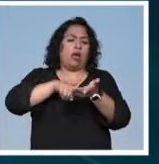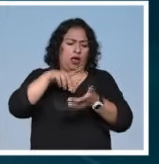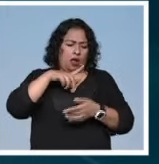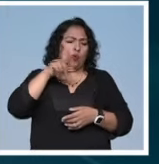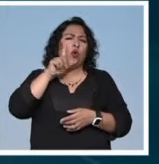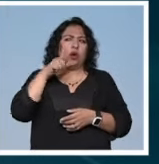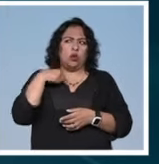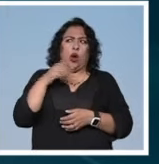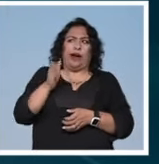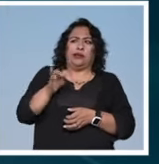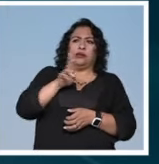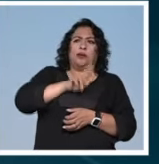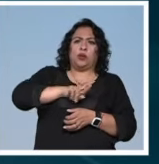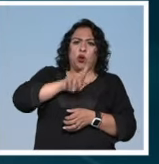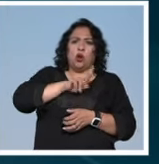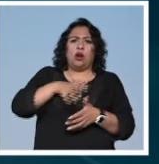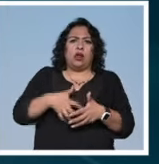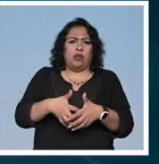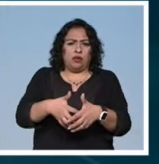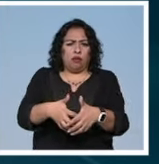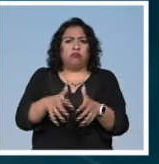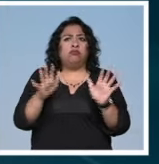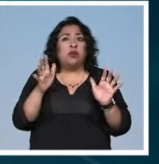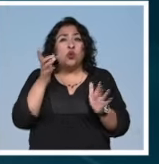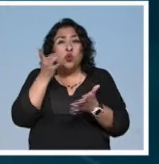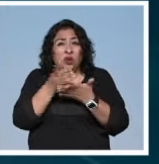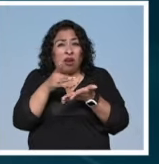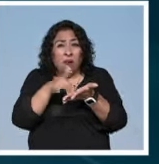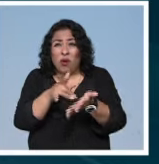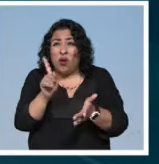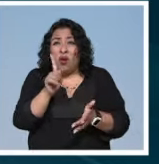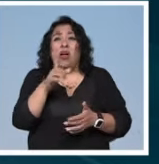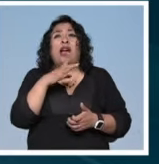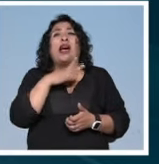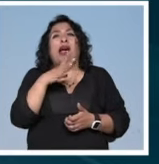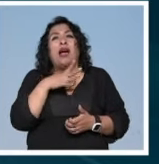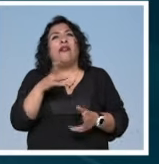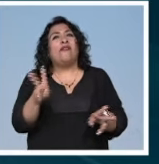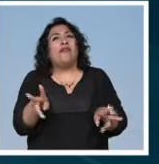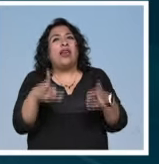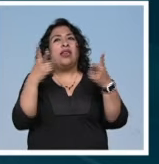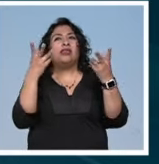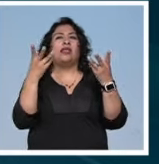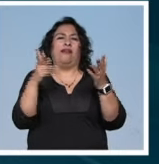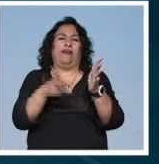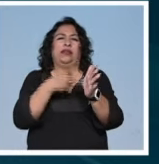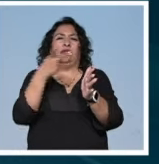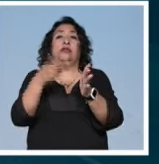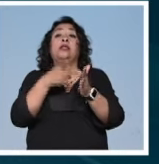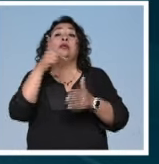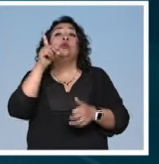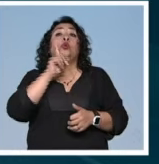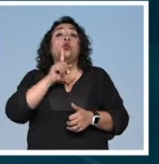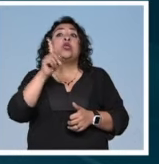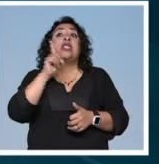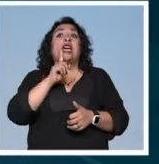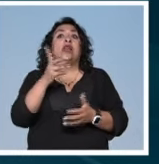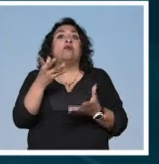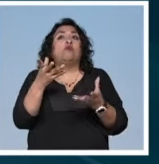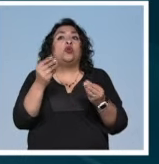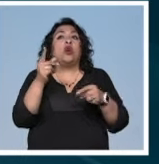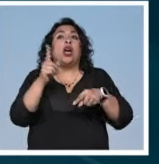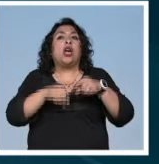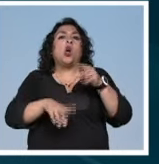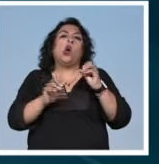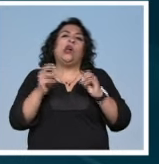se preste a ello. Y no se trata de un fin altruista, más bien se está generando un comercio en donde en muchas ocasiones las mujeres son explotadas o